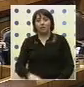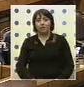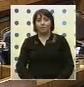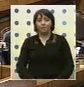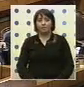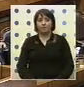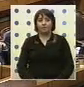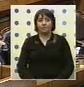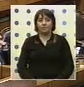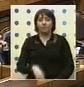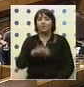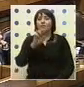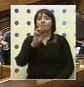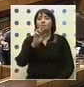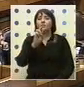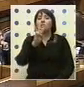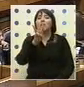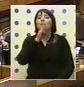Tres minutos.